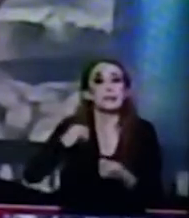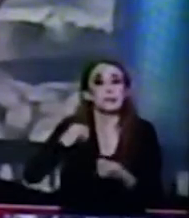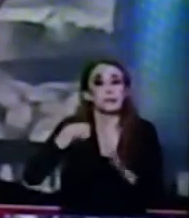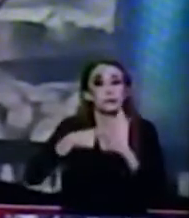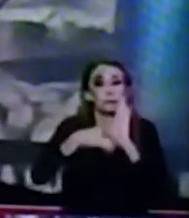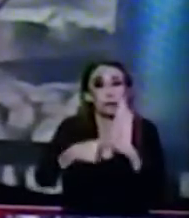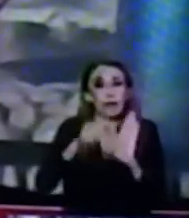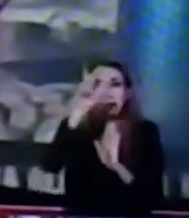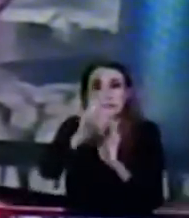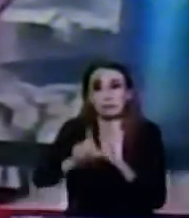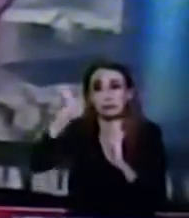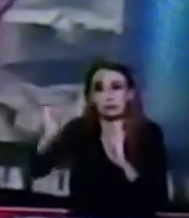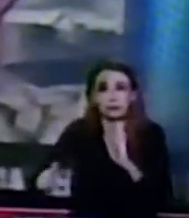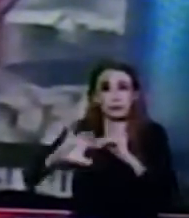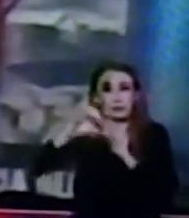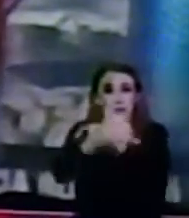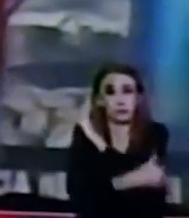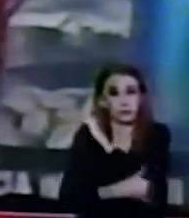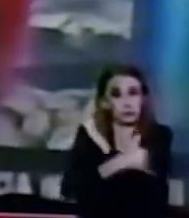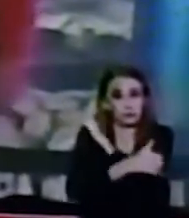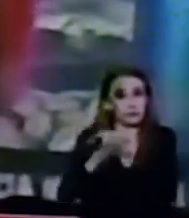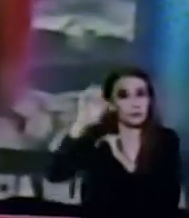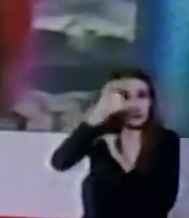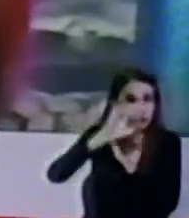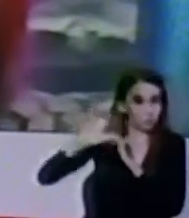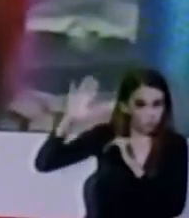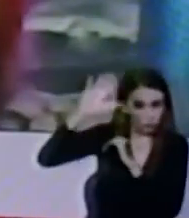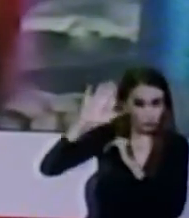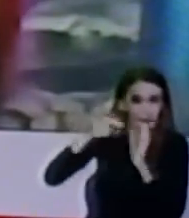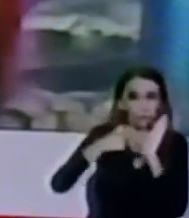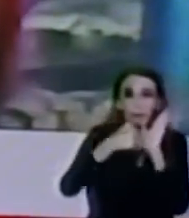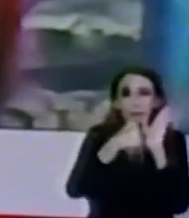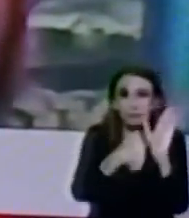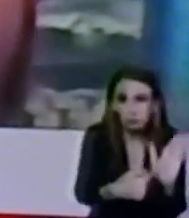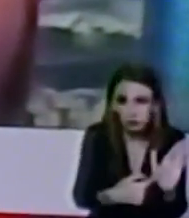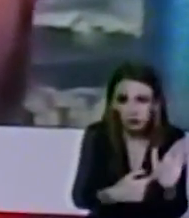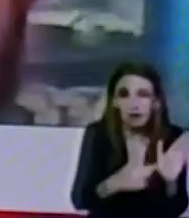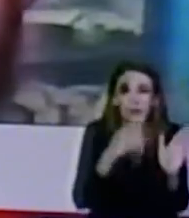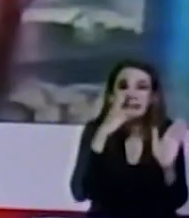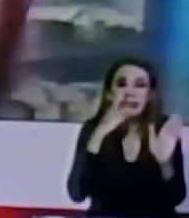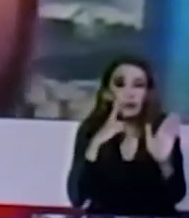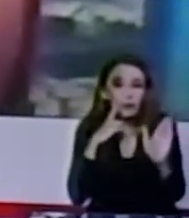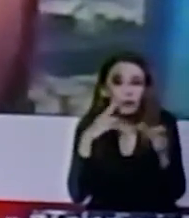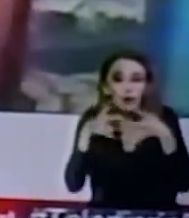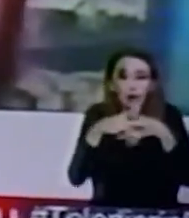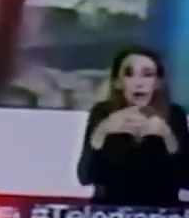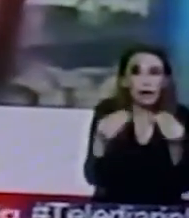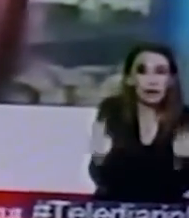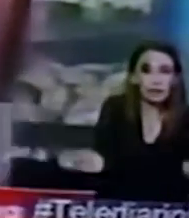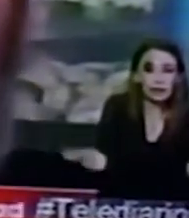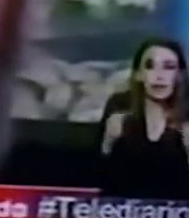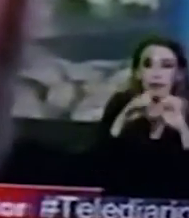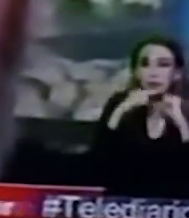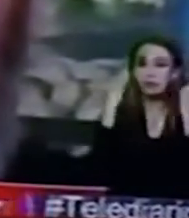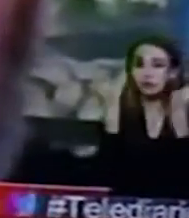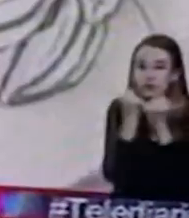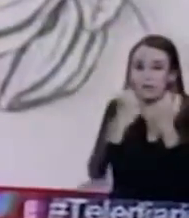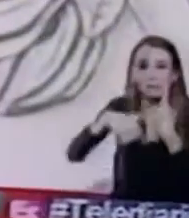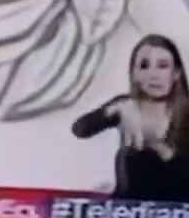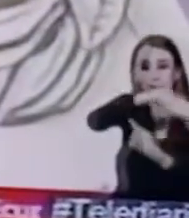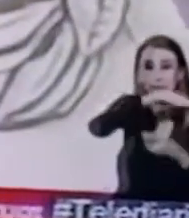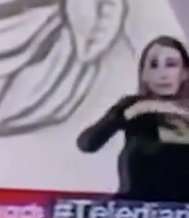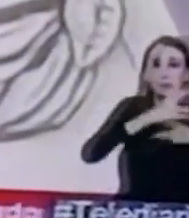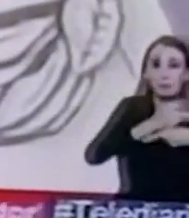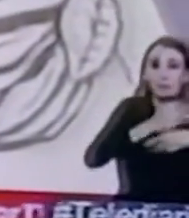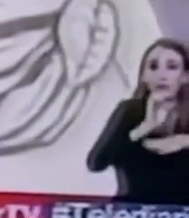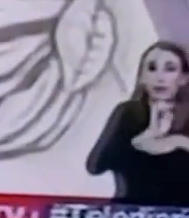estos países la diferenciación del grano ecuatoriano, no solo en sabor, sino en condiciones sociales, ambientales.